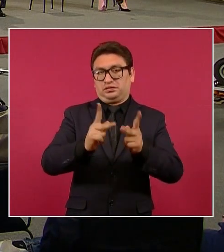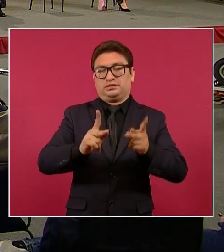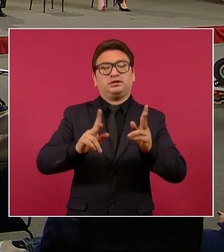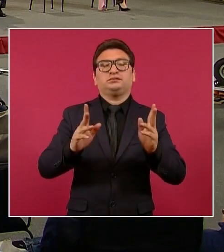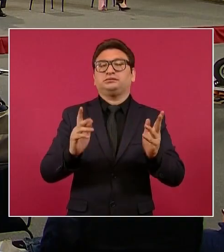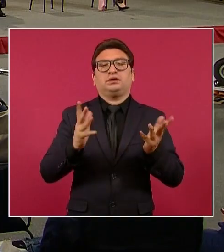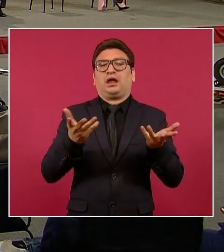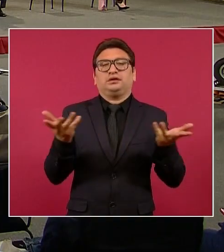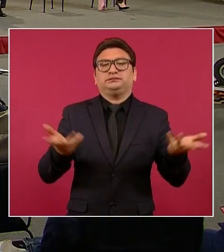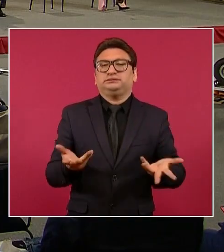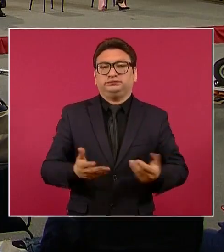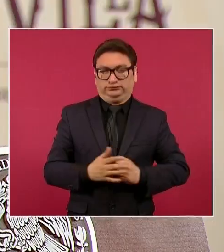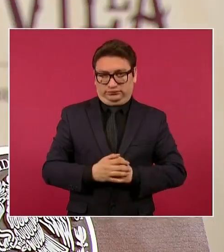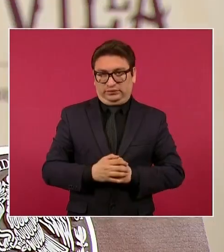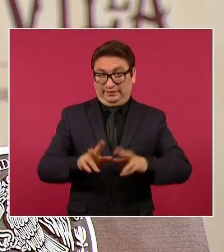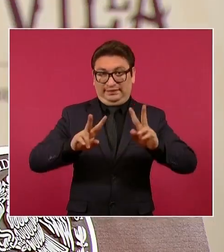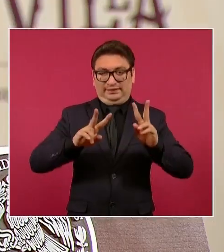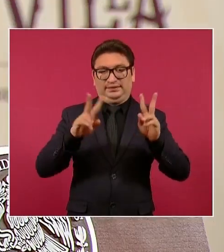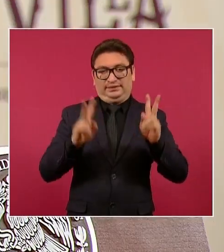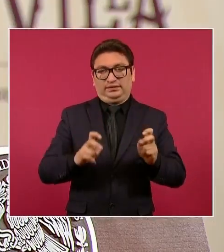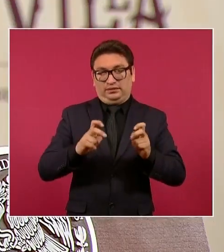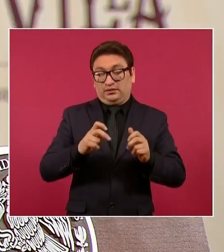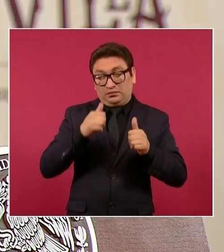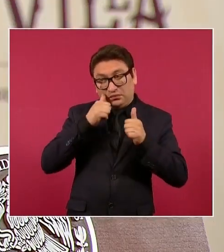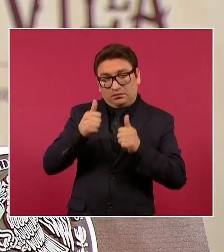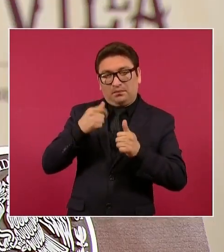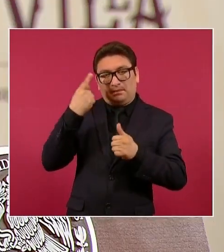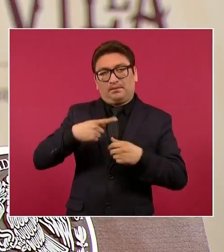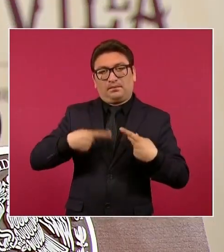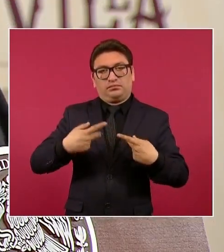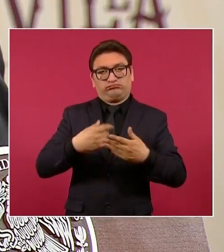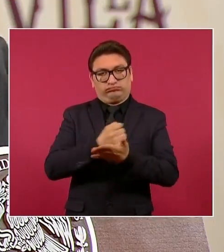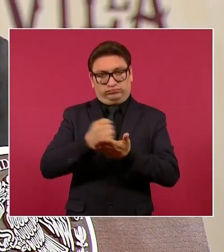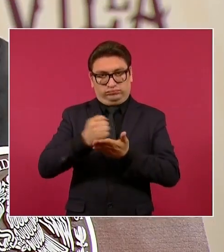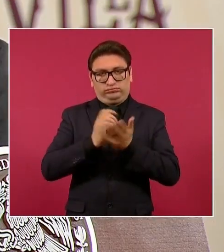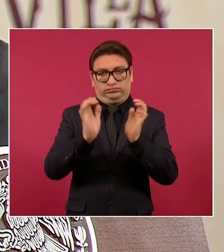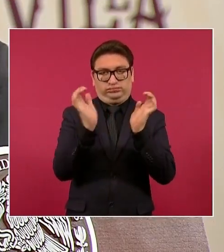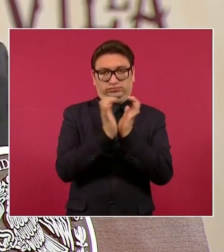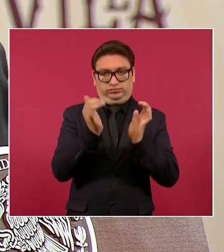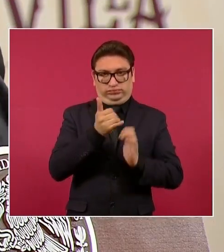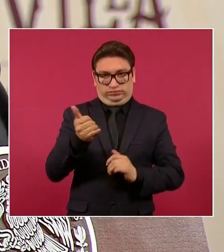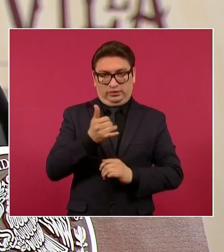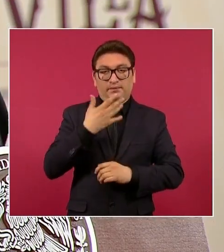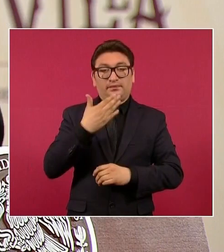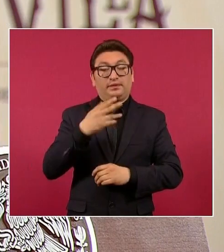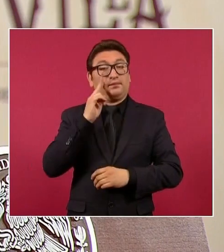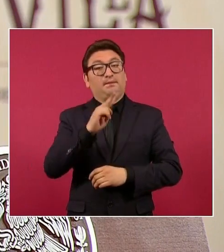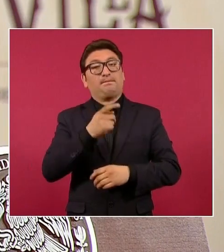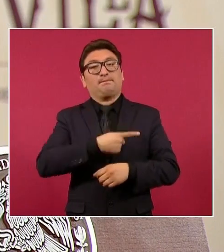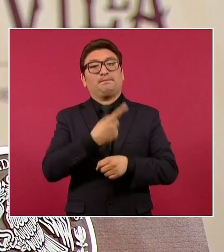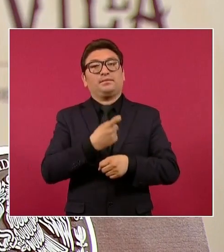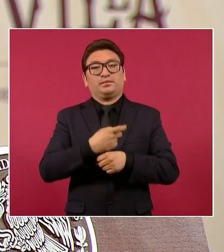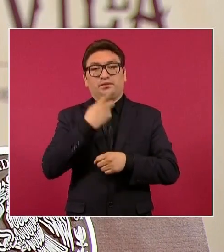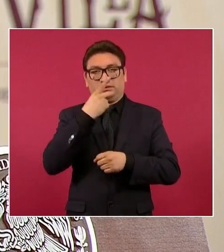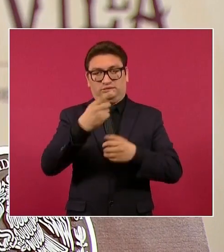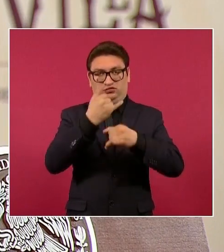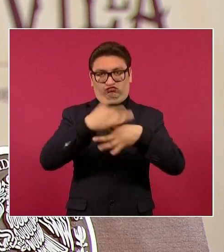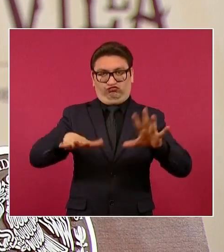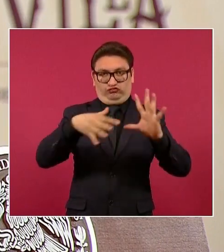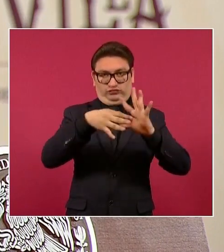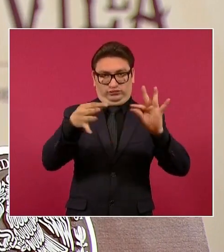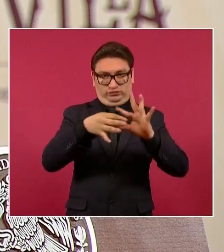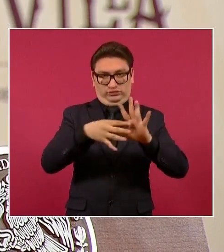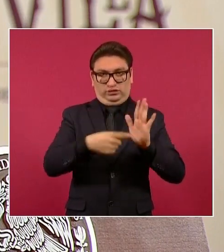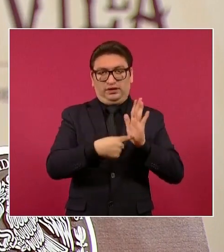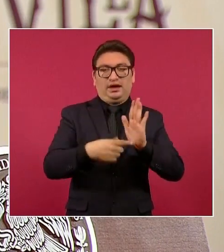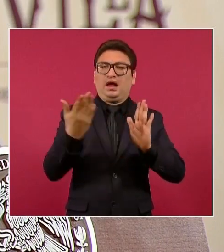qué estamos haciendo para atender a nuestros acreditados. Me gustaría en la primera lámina darles una actualización de un tema